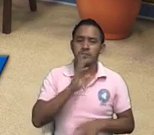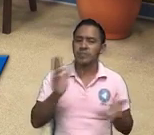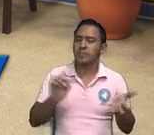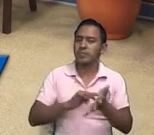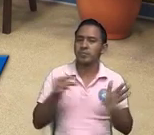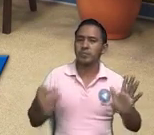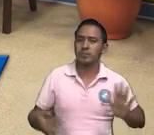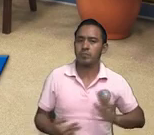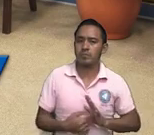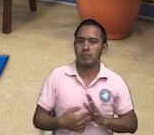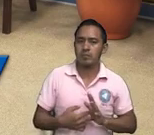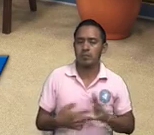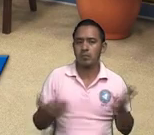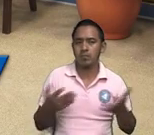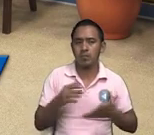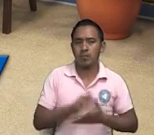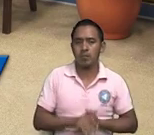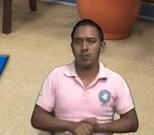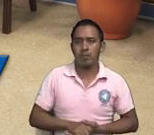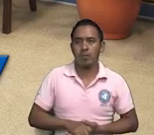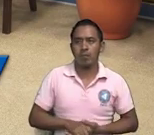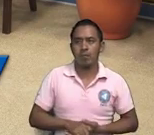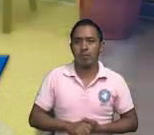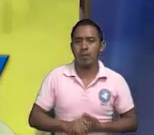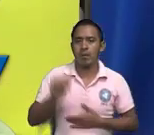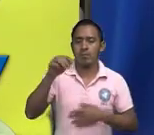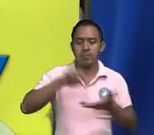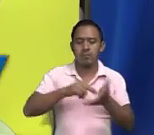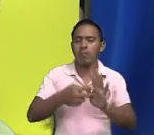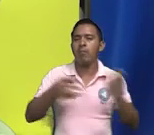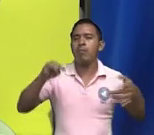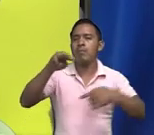definamos ese concepto de mascota,